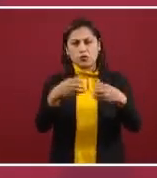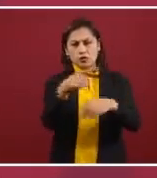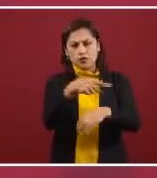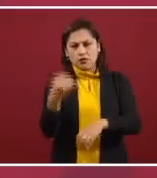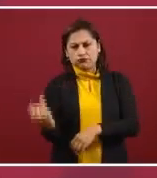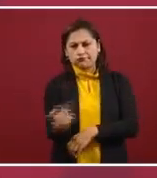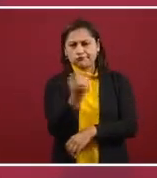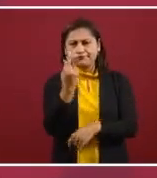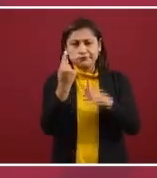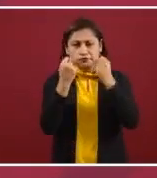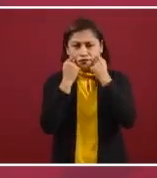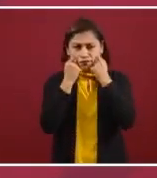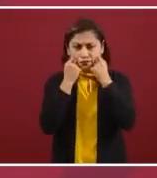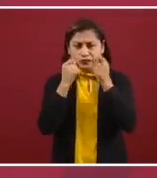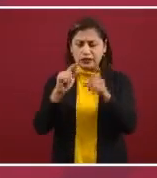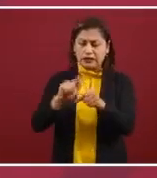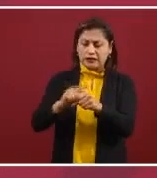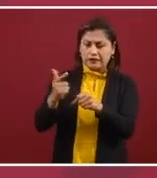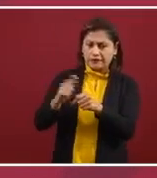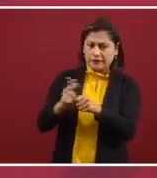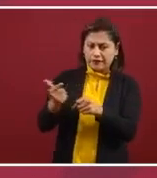embotellados,